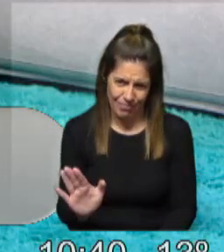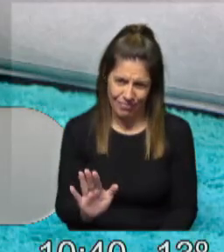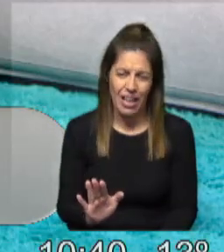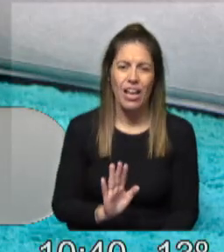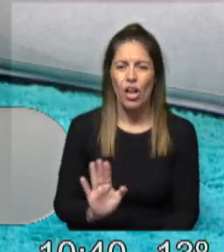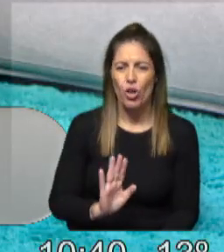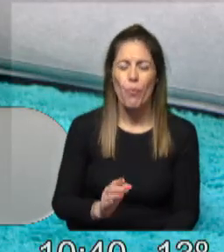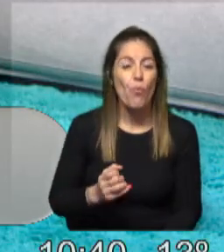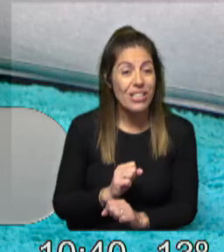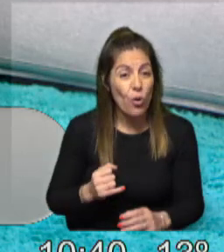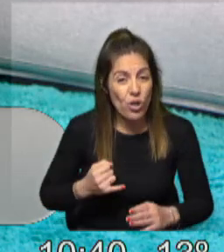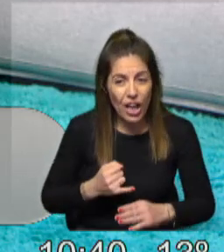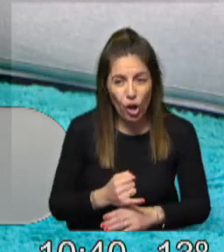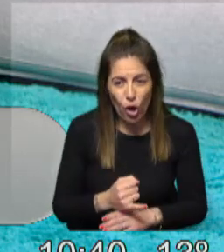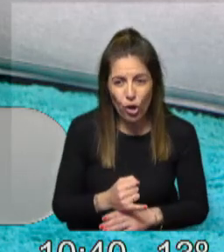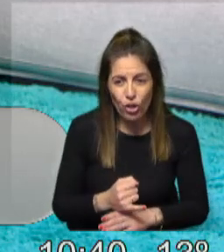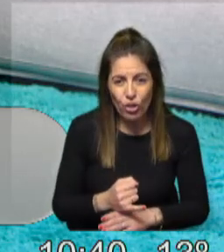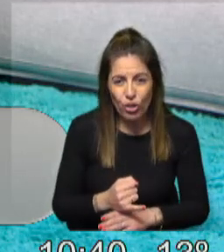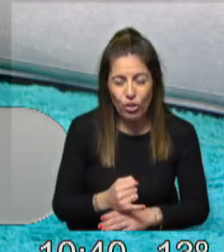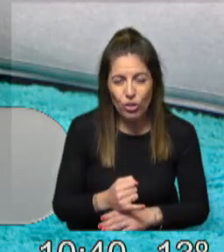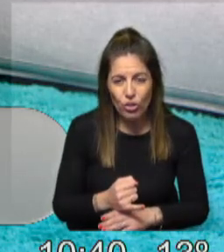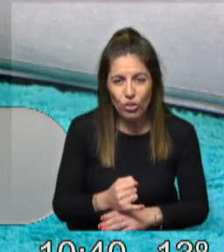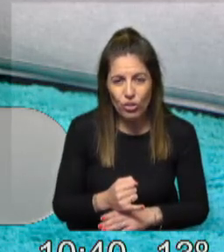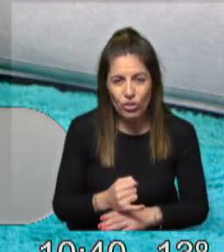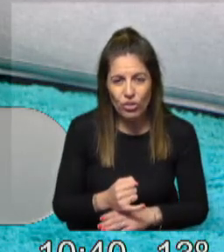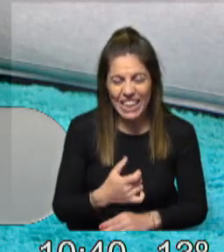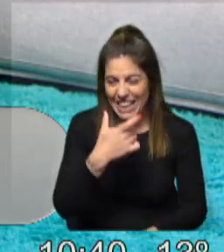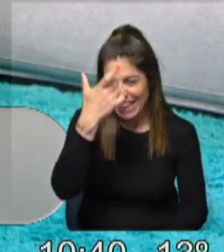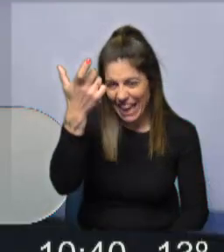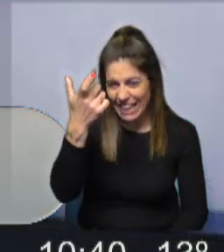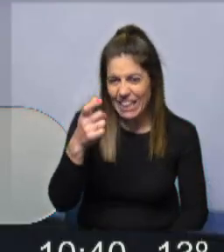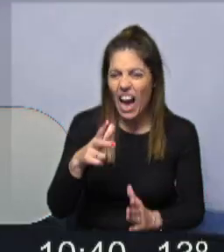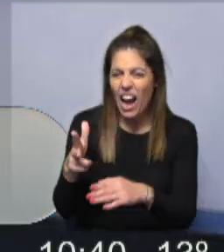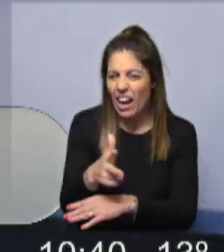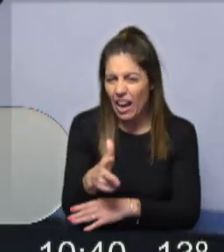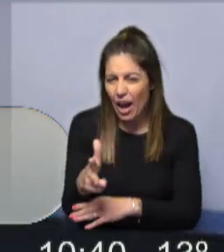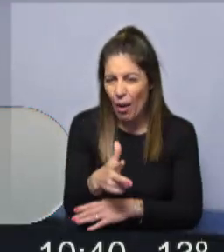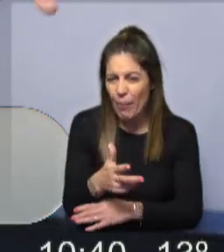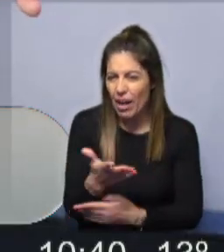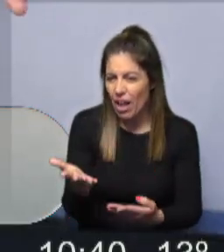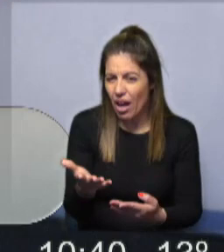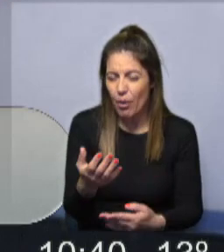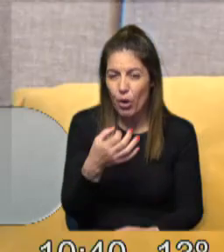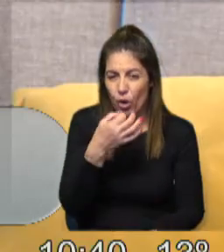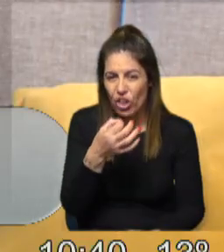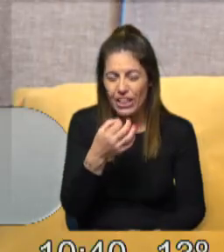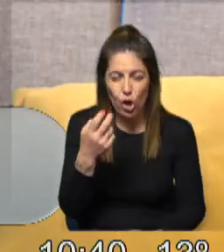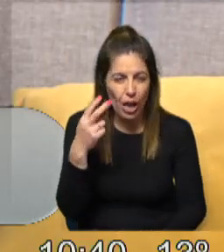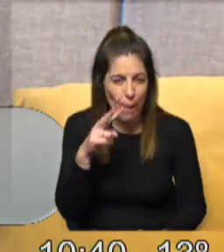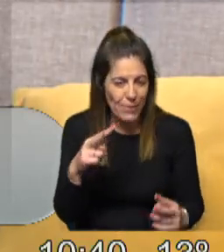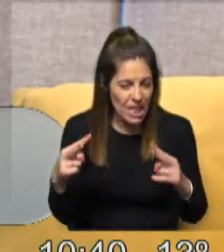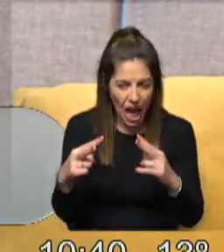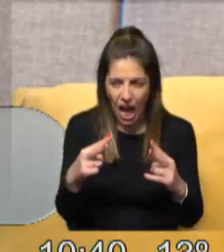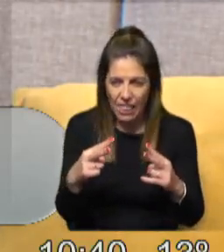ser un error también de la parte técnica de las cámaras? Sí. Porque cuando hablaste de lo de las miradas,